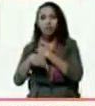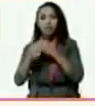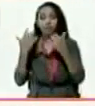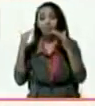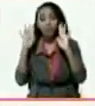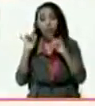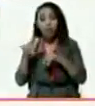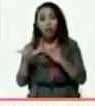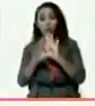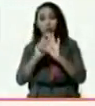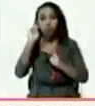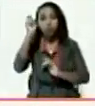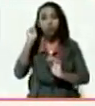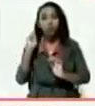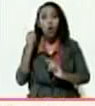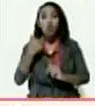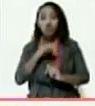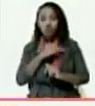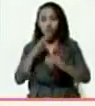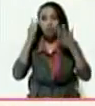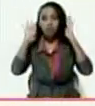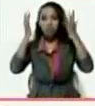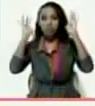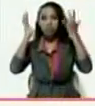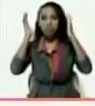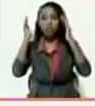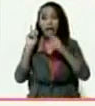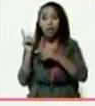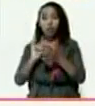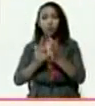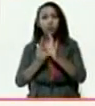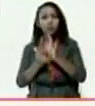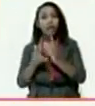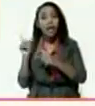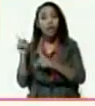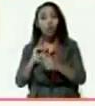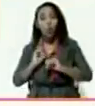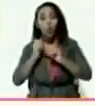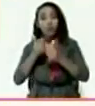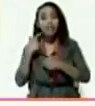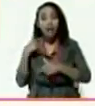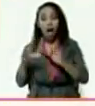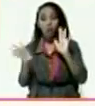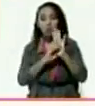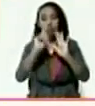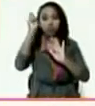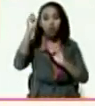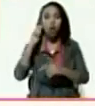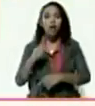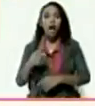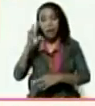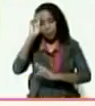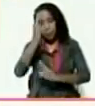esta constitución. Nosotros celebramos. Esto significaría que ellos comienzan a cumplir esta constitución.